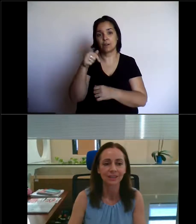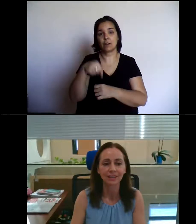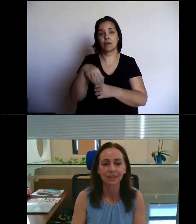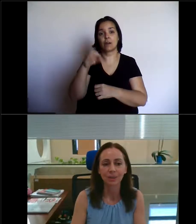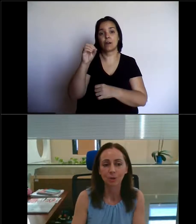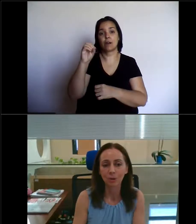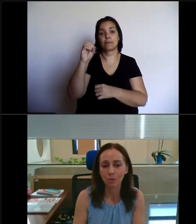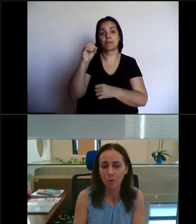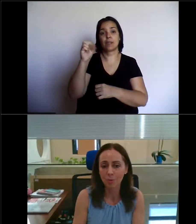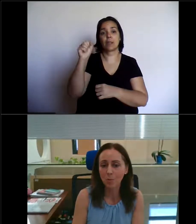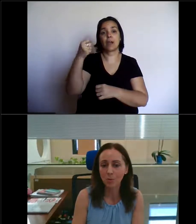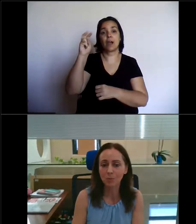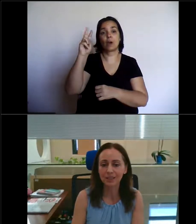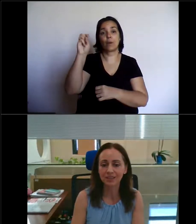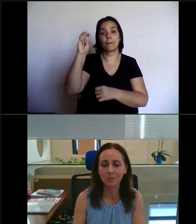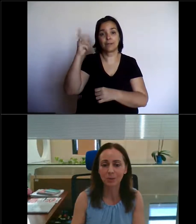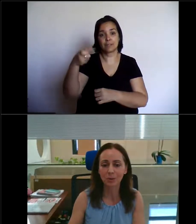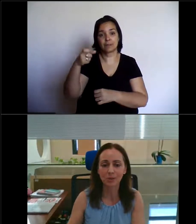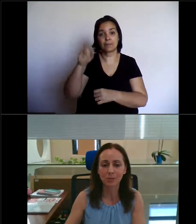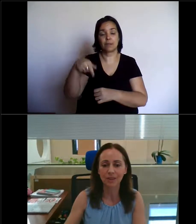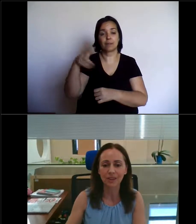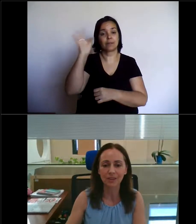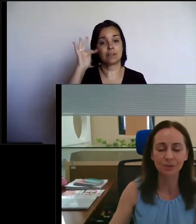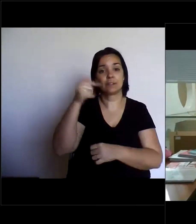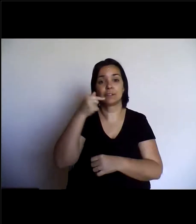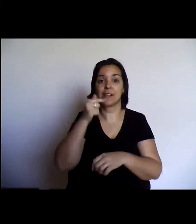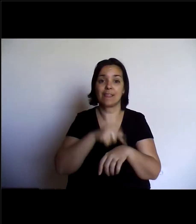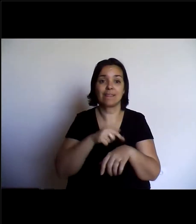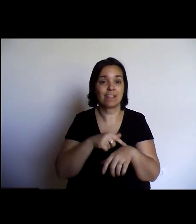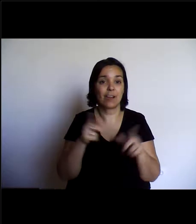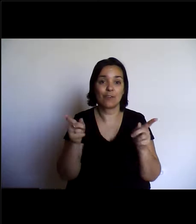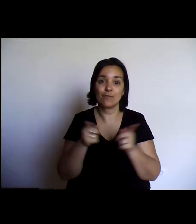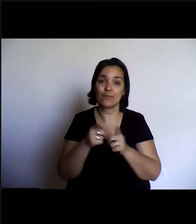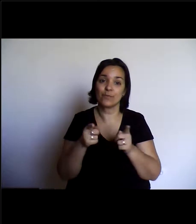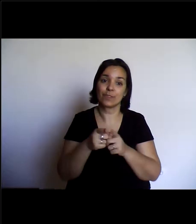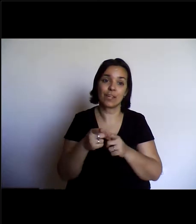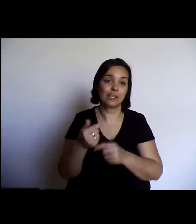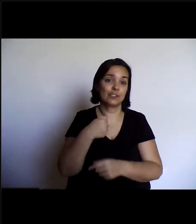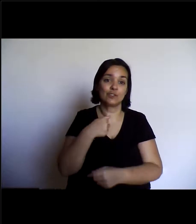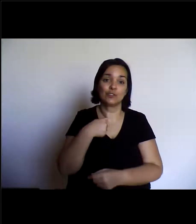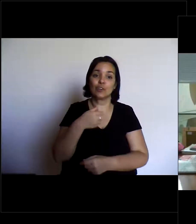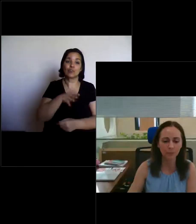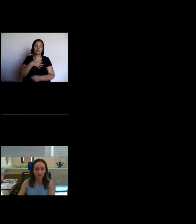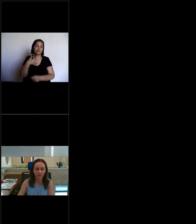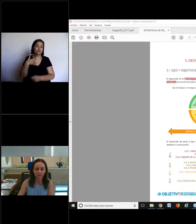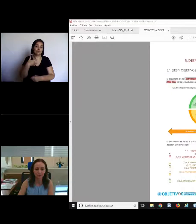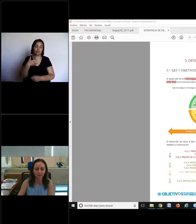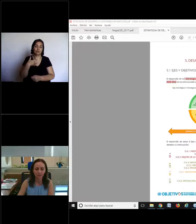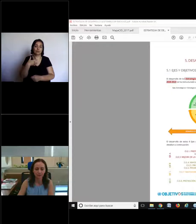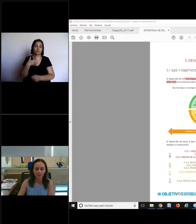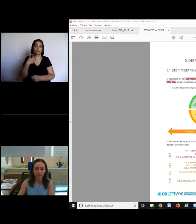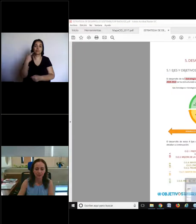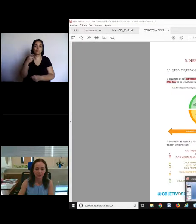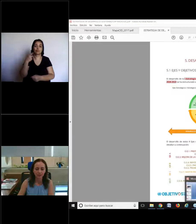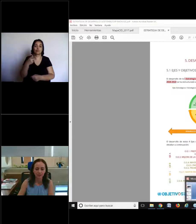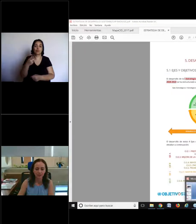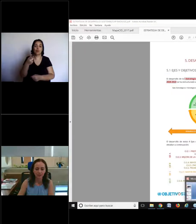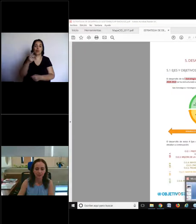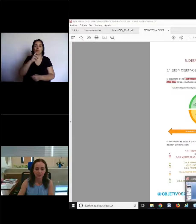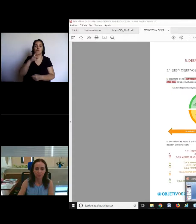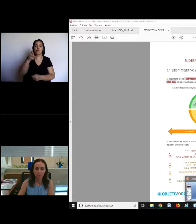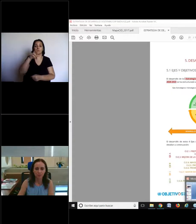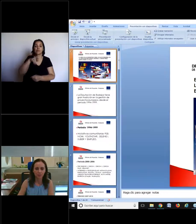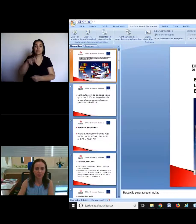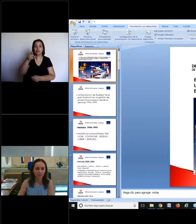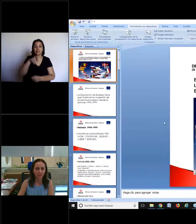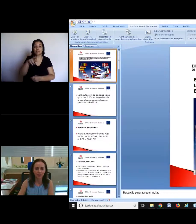FEMPES. Y bueno, como vamos un poco mal de tiempo que me han comentado, yo quería hacer un breve repaso, a ver si soy